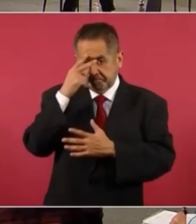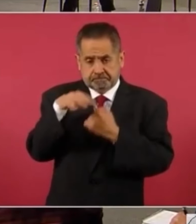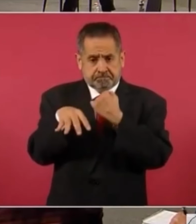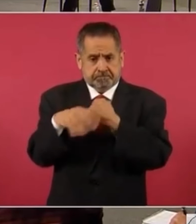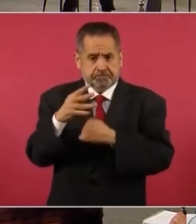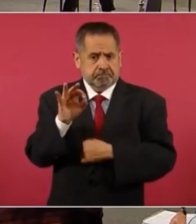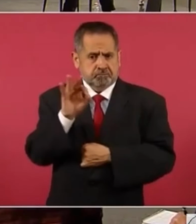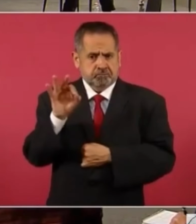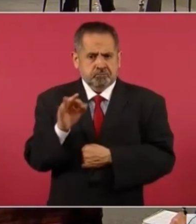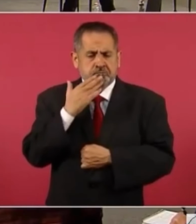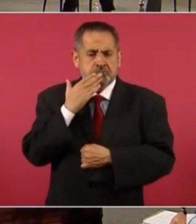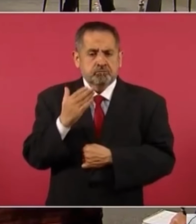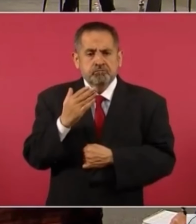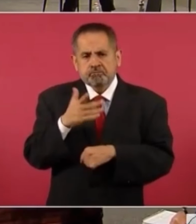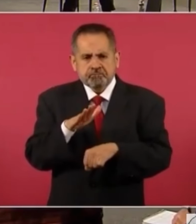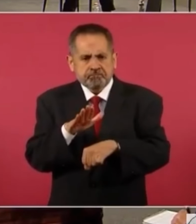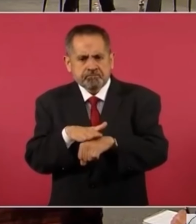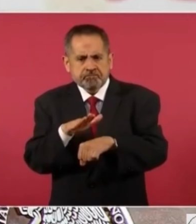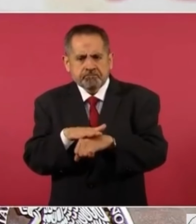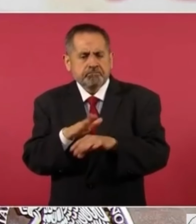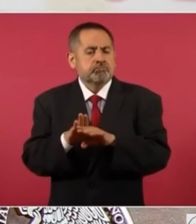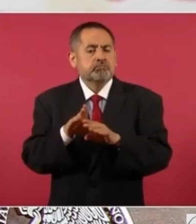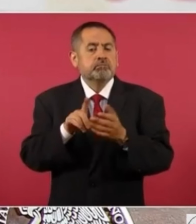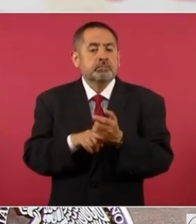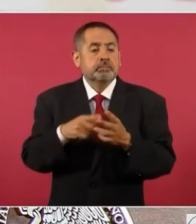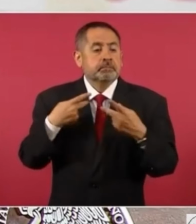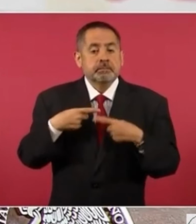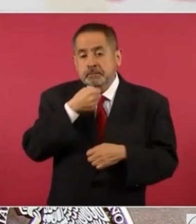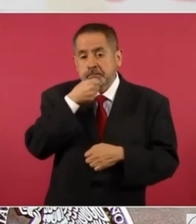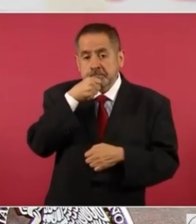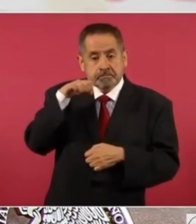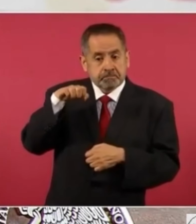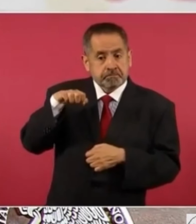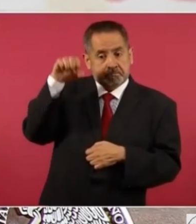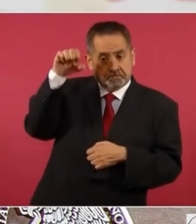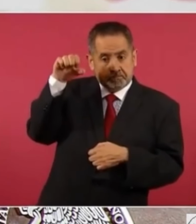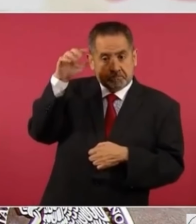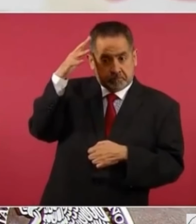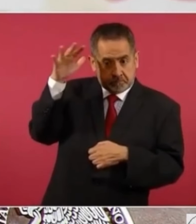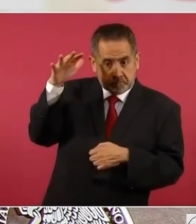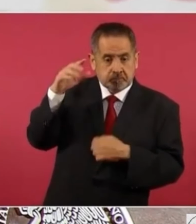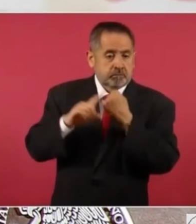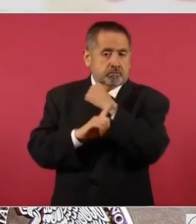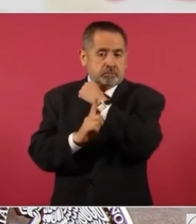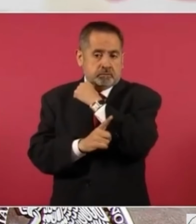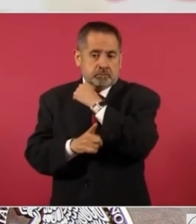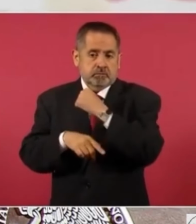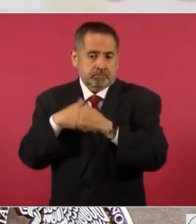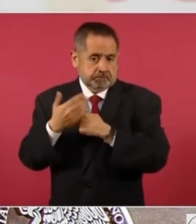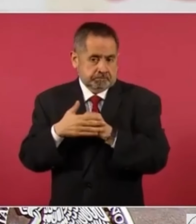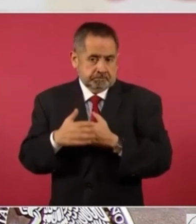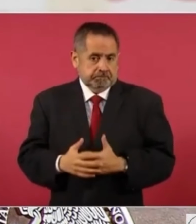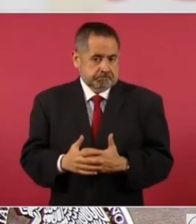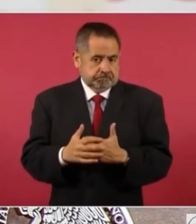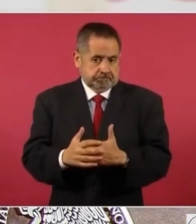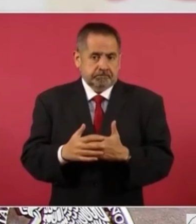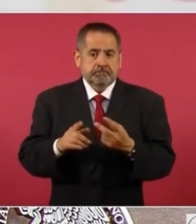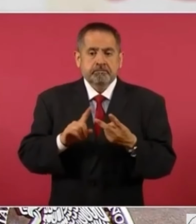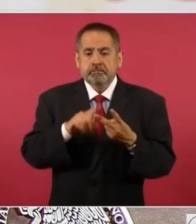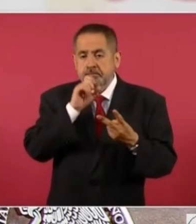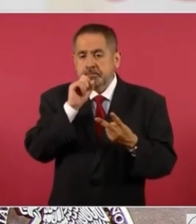pero hacemos un llamado a que en particular las personas adultas mayores, las embarazadas y las personas que